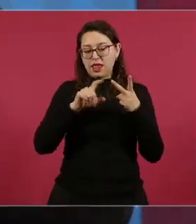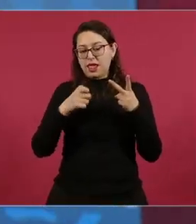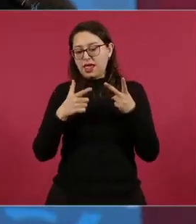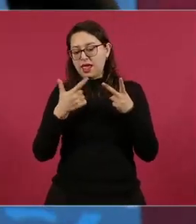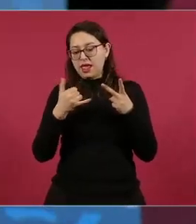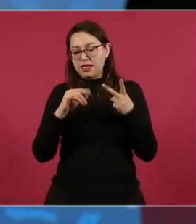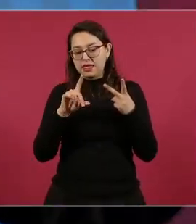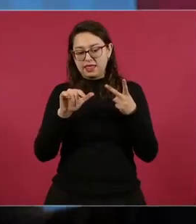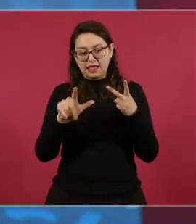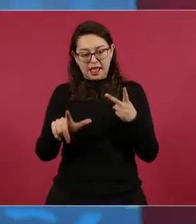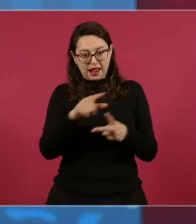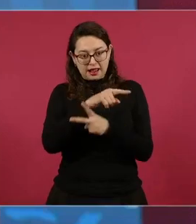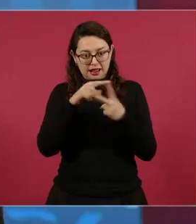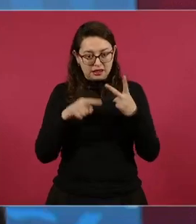Todo eso se tenía.